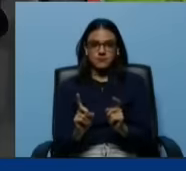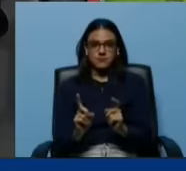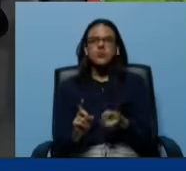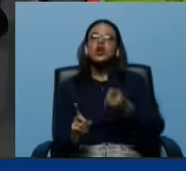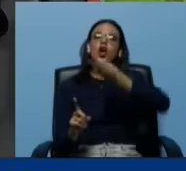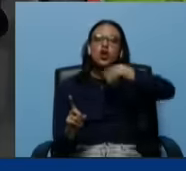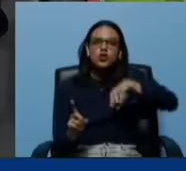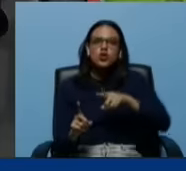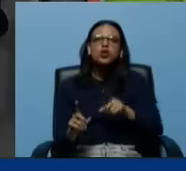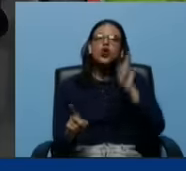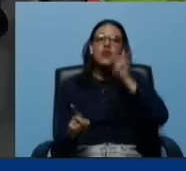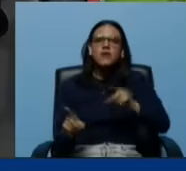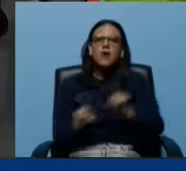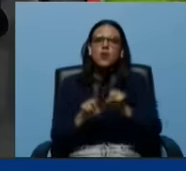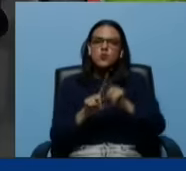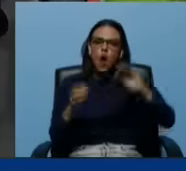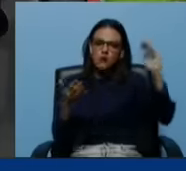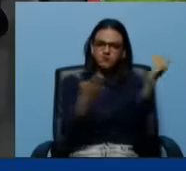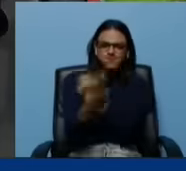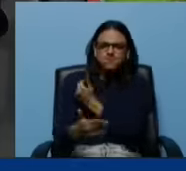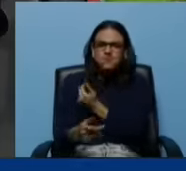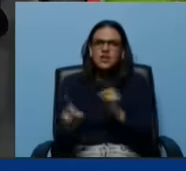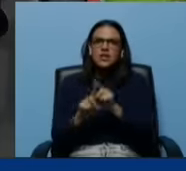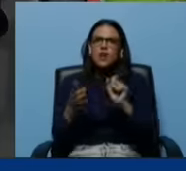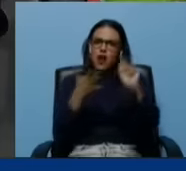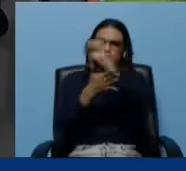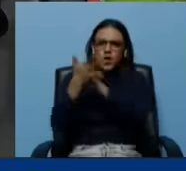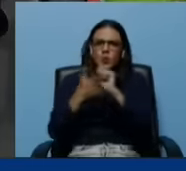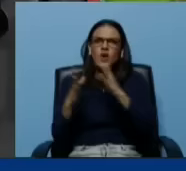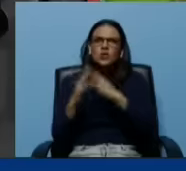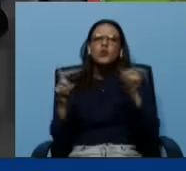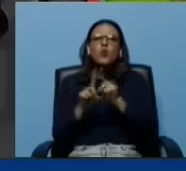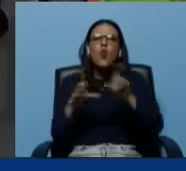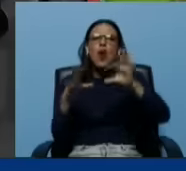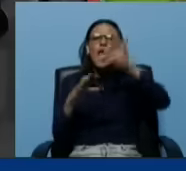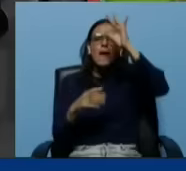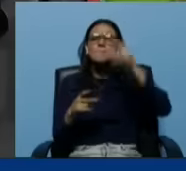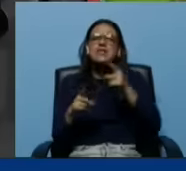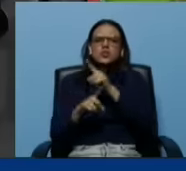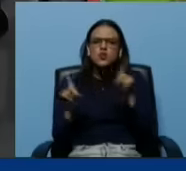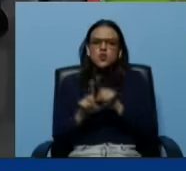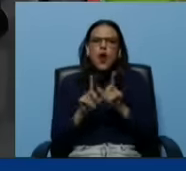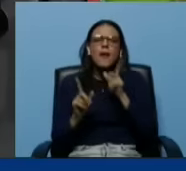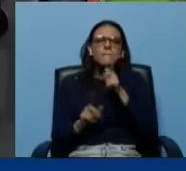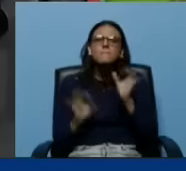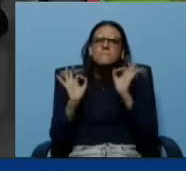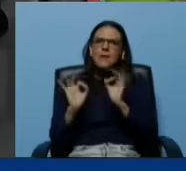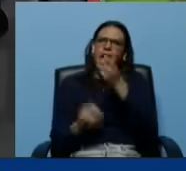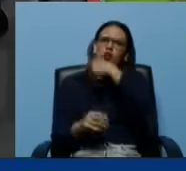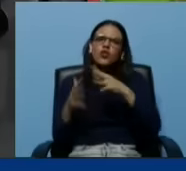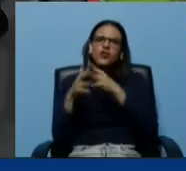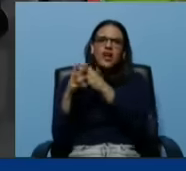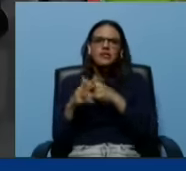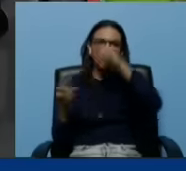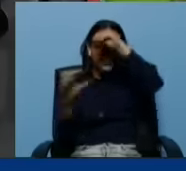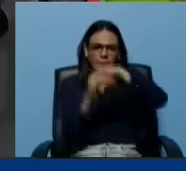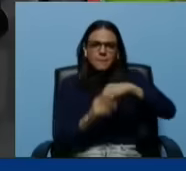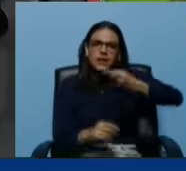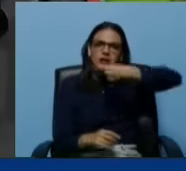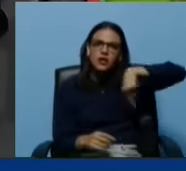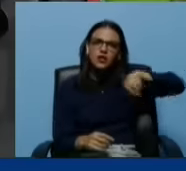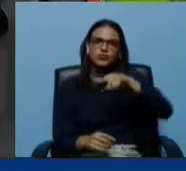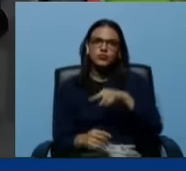tenemos que exorcizar el espíritu malévolo de los Estados Unidos,